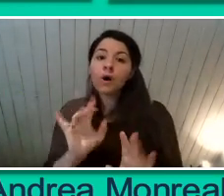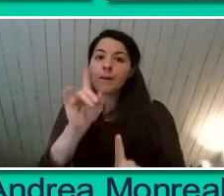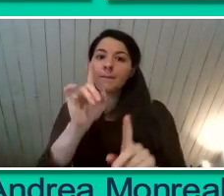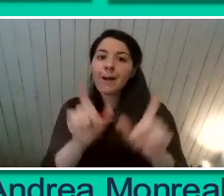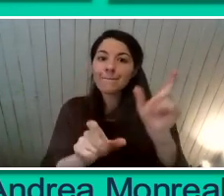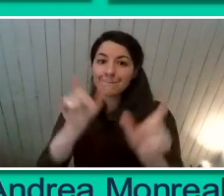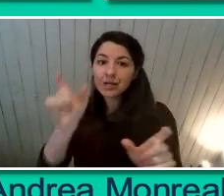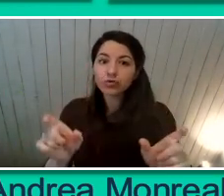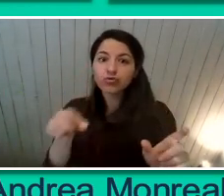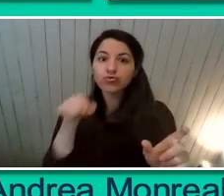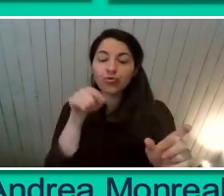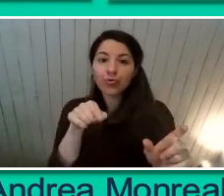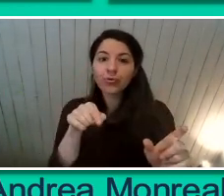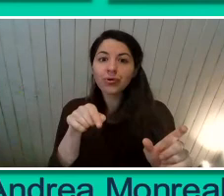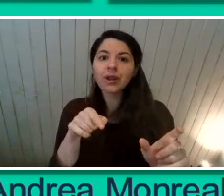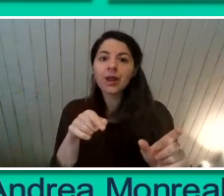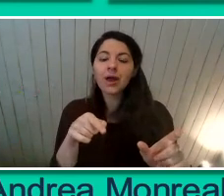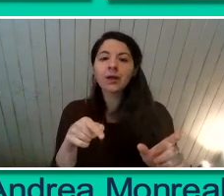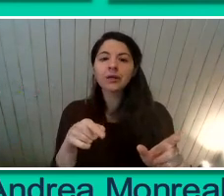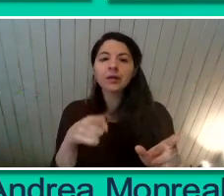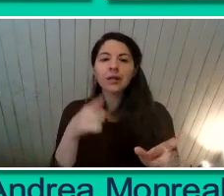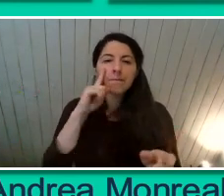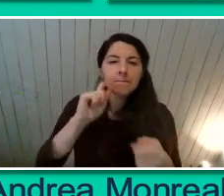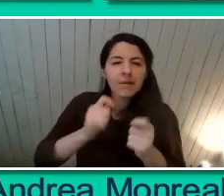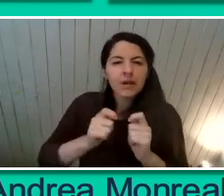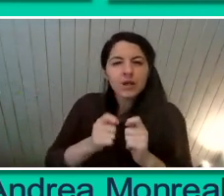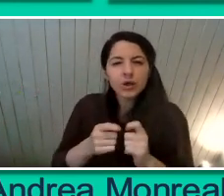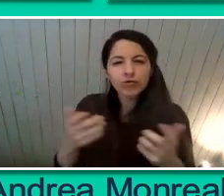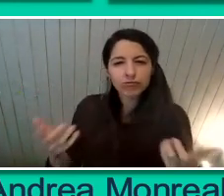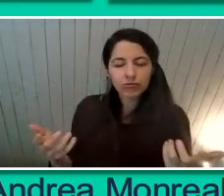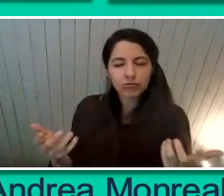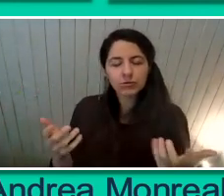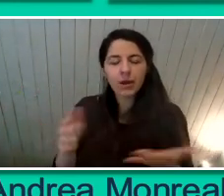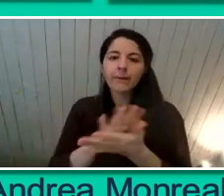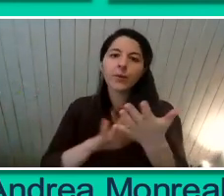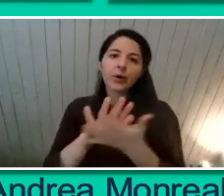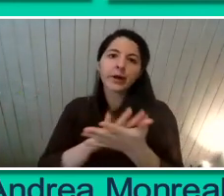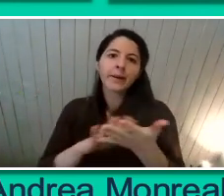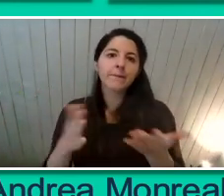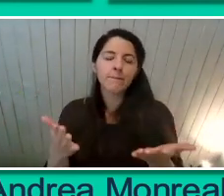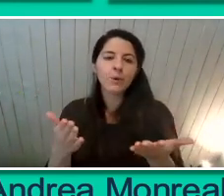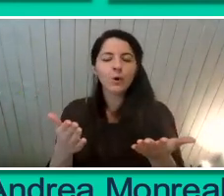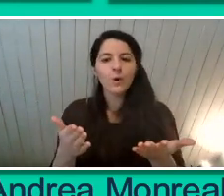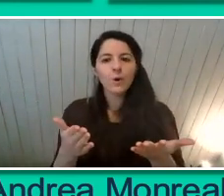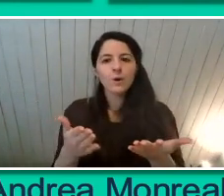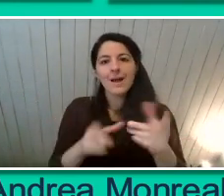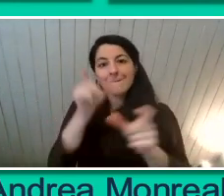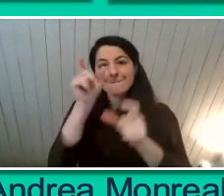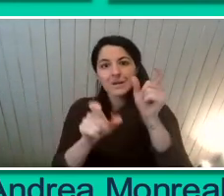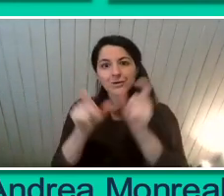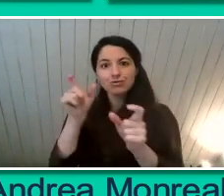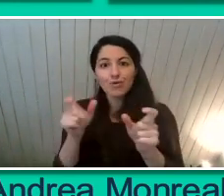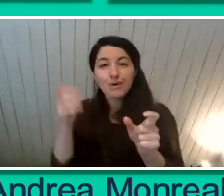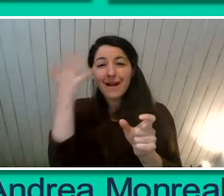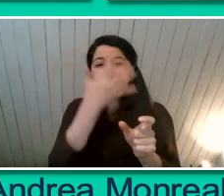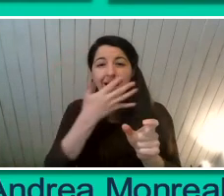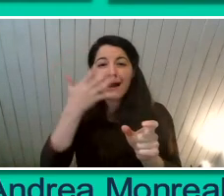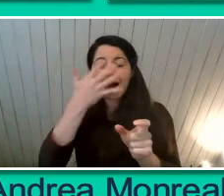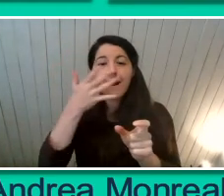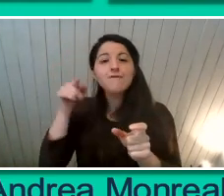riesgo. Pues, por ejemplo, se sabe que las personas que son afrodescendientes tienen mayor riesgo